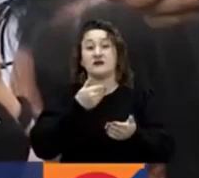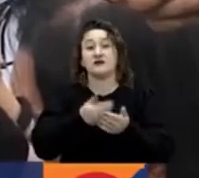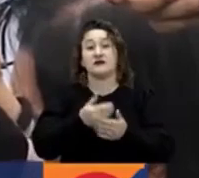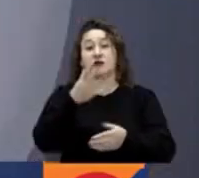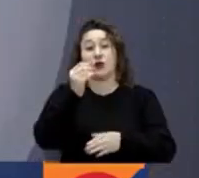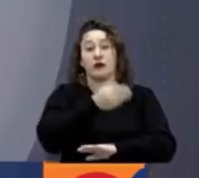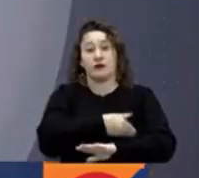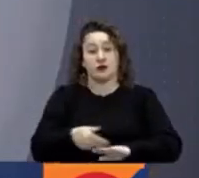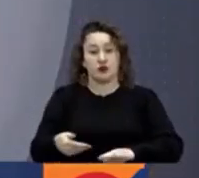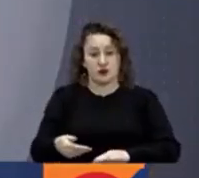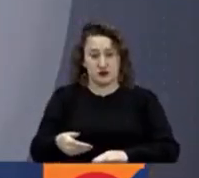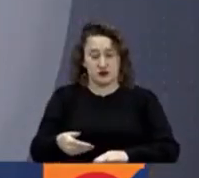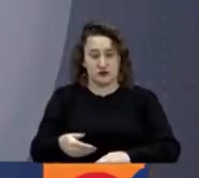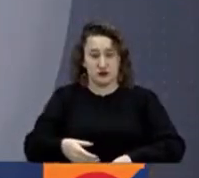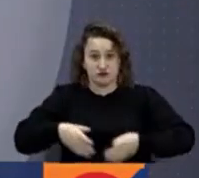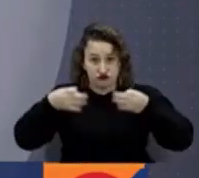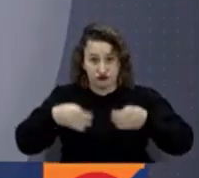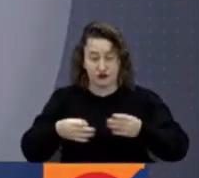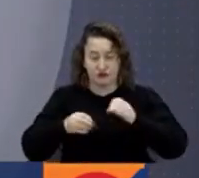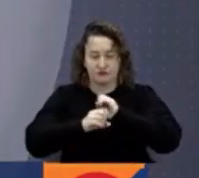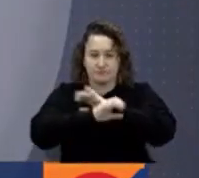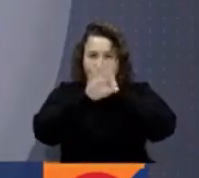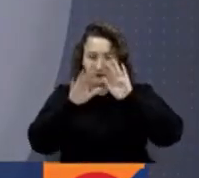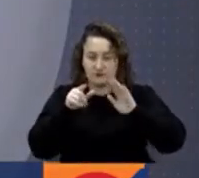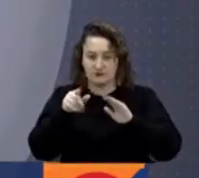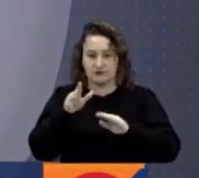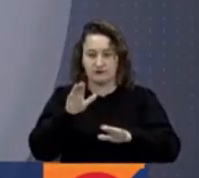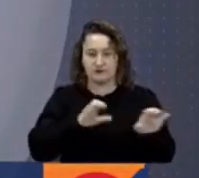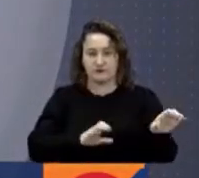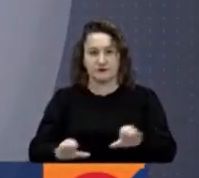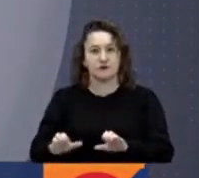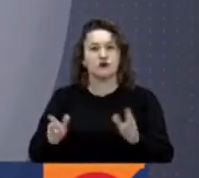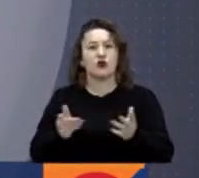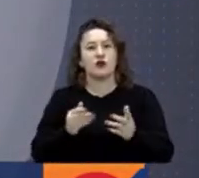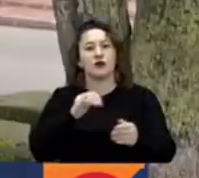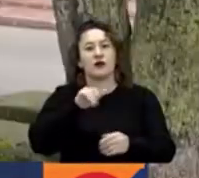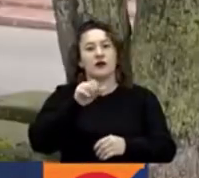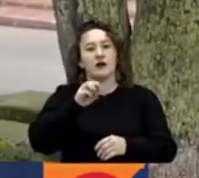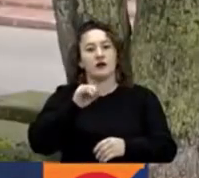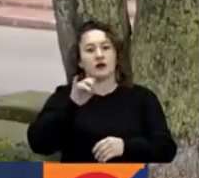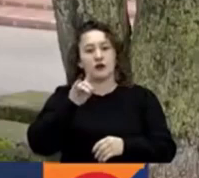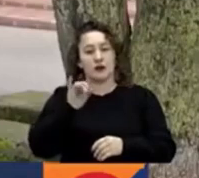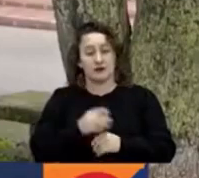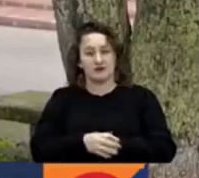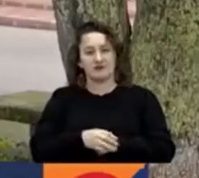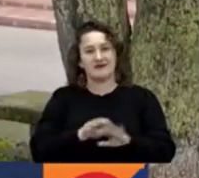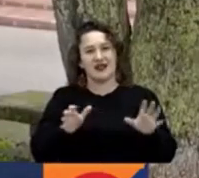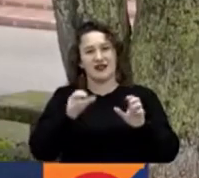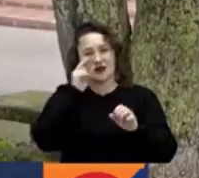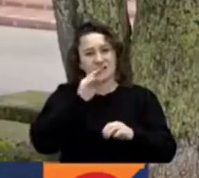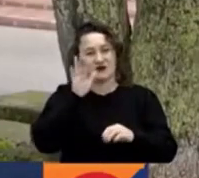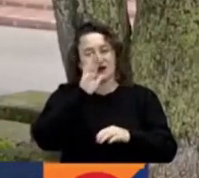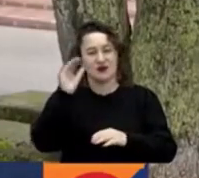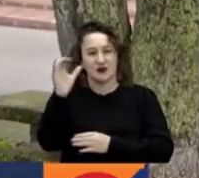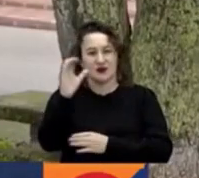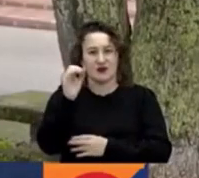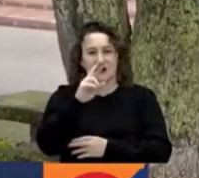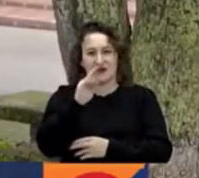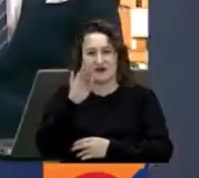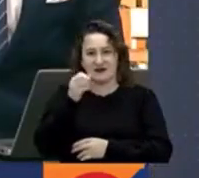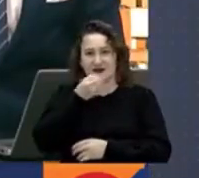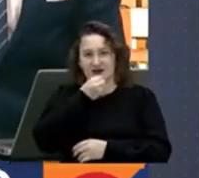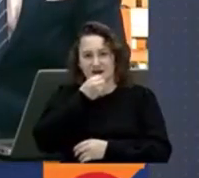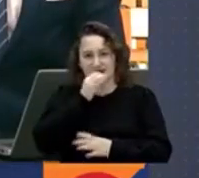poder esclarecer estos hechos que están presentando en Jamundí. Radio Nacional de Colombia y RTVC Noticias, conectados